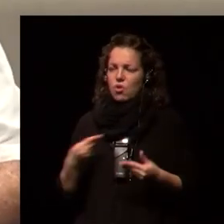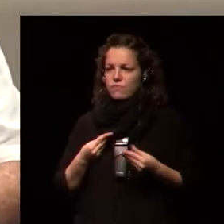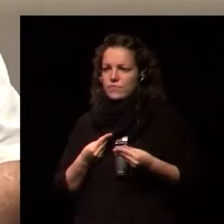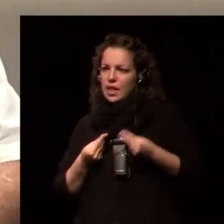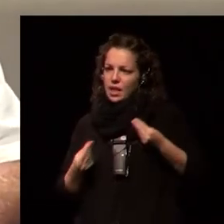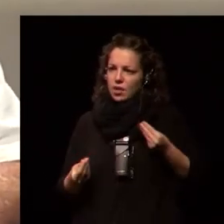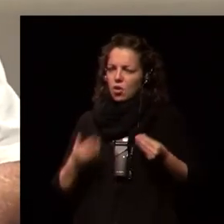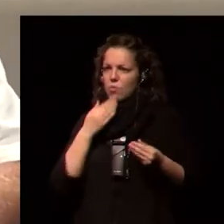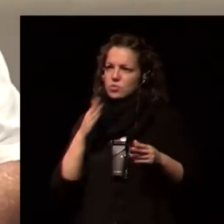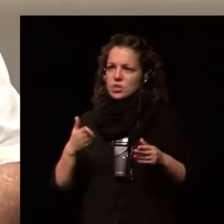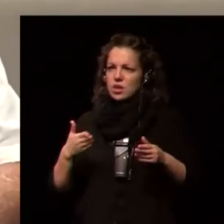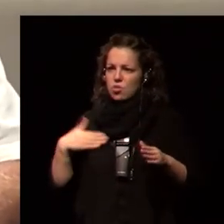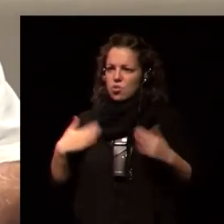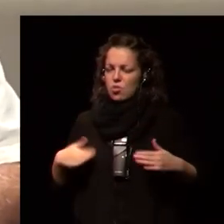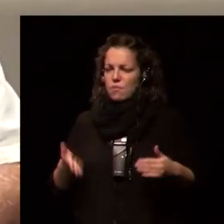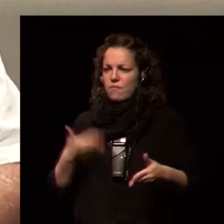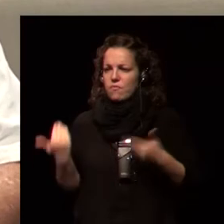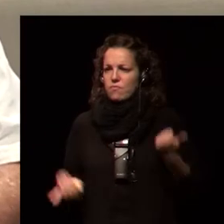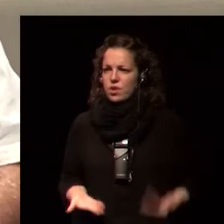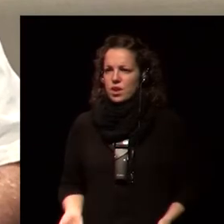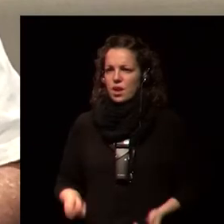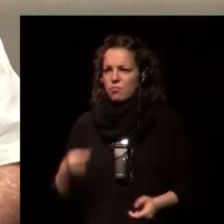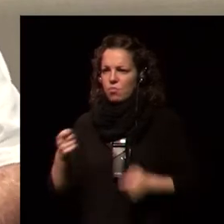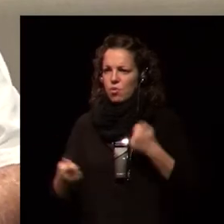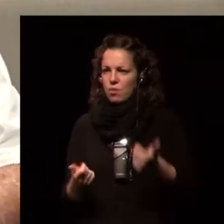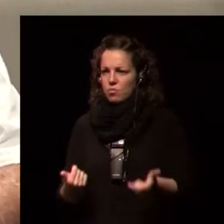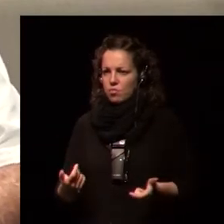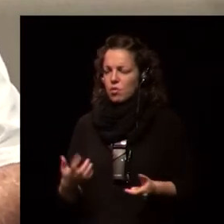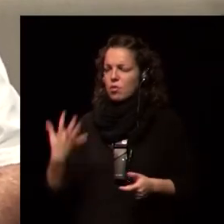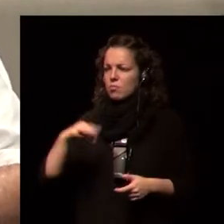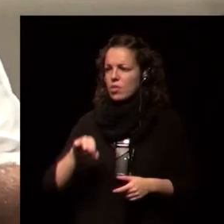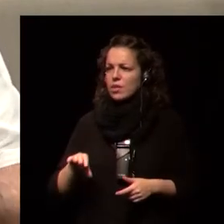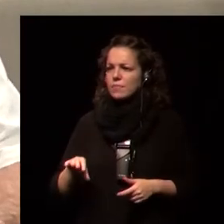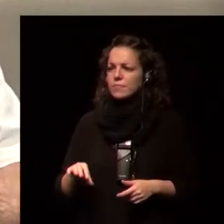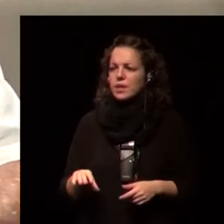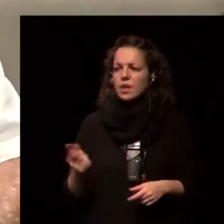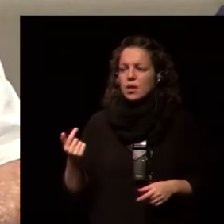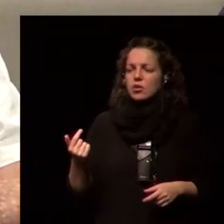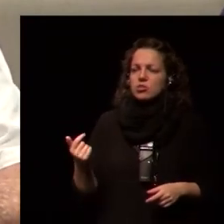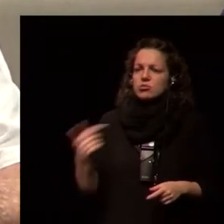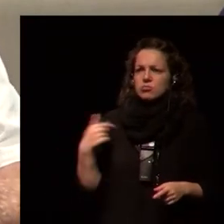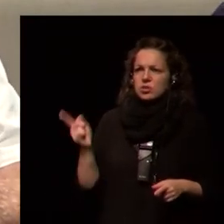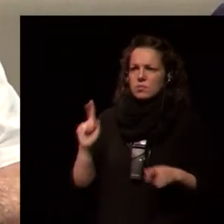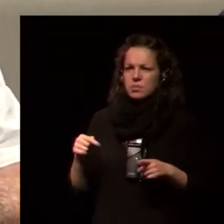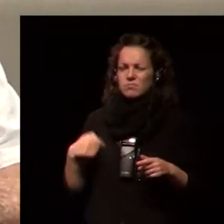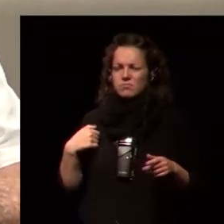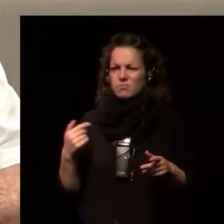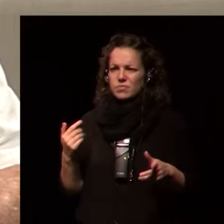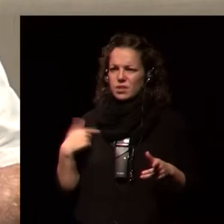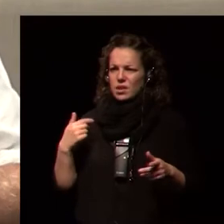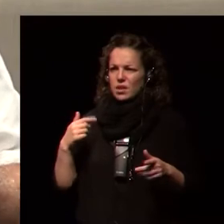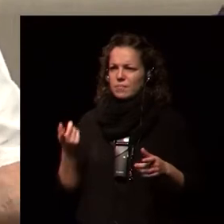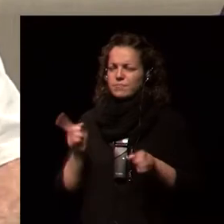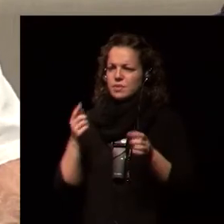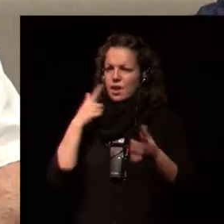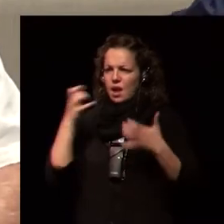lentamente. Otra posible mala interpretación mía de décadas es que la participación en las artes automáticamente